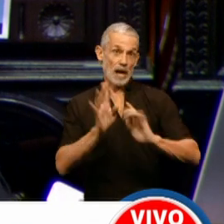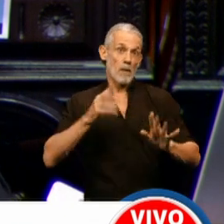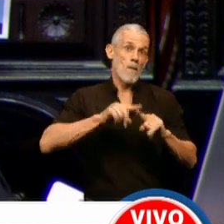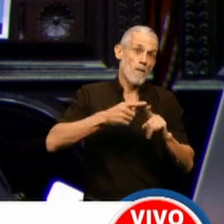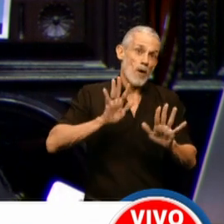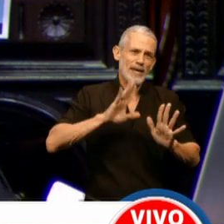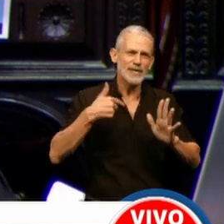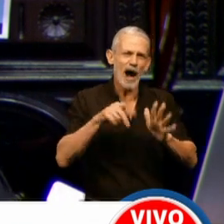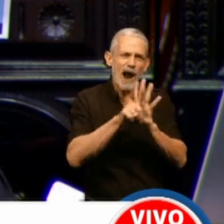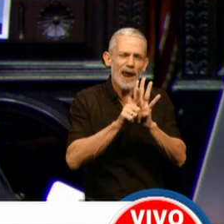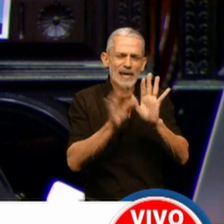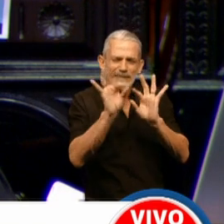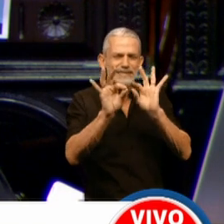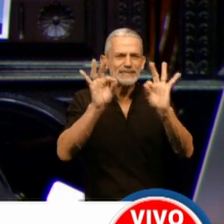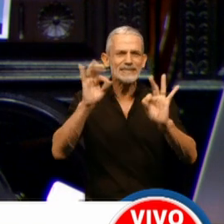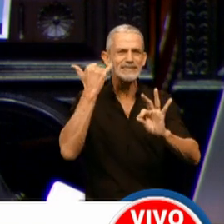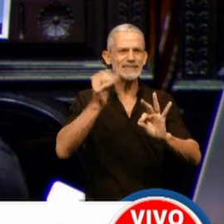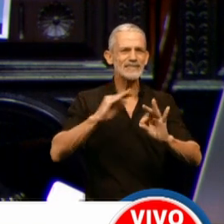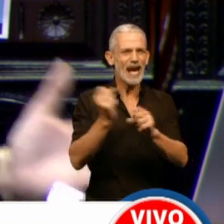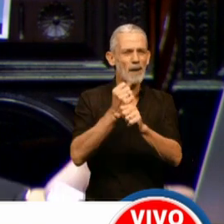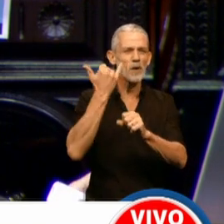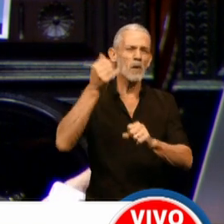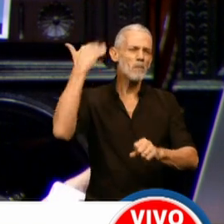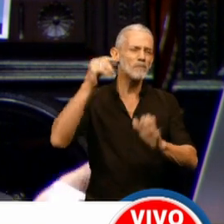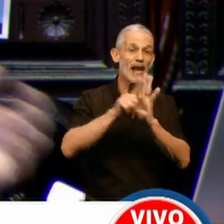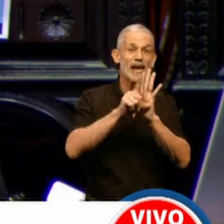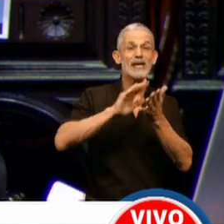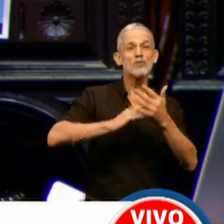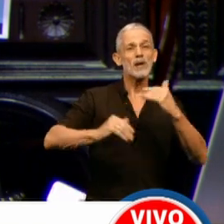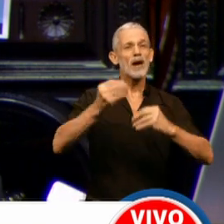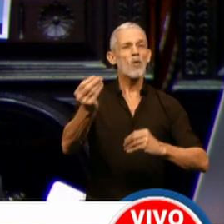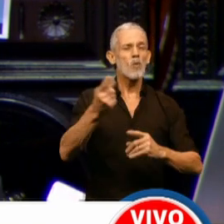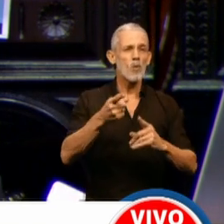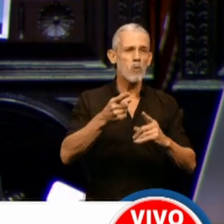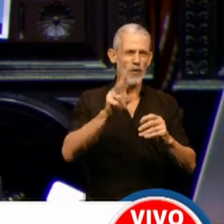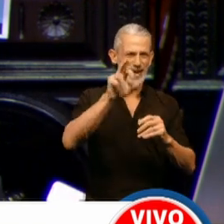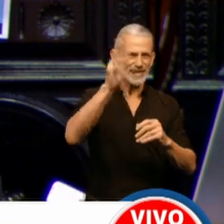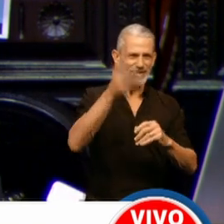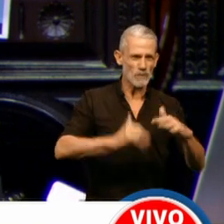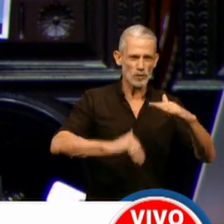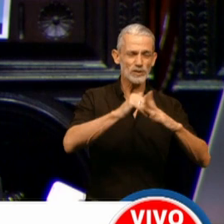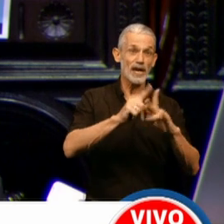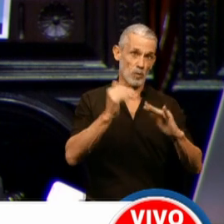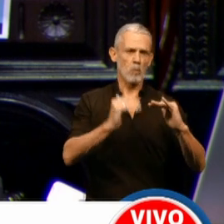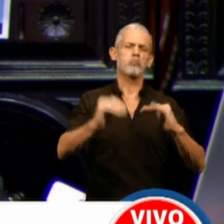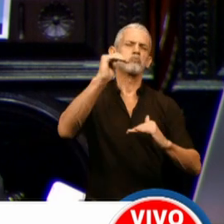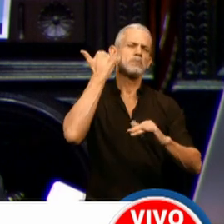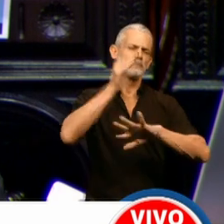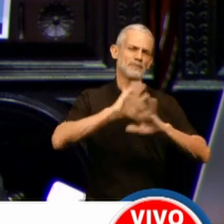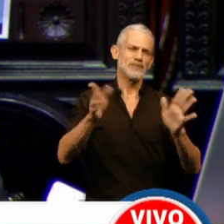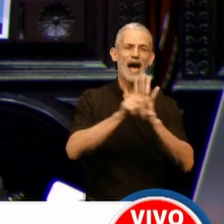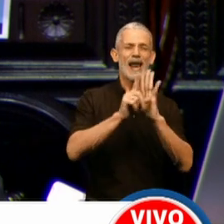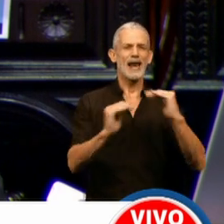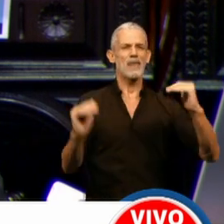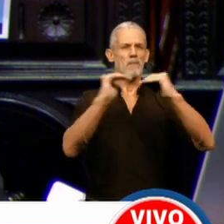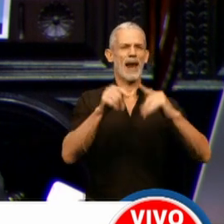política con algunas leyes que ya venimos transitando como fue en su momento la ley de cupo del 30% que ha sido superada ampliamente por la ley de